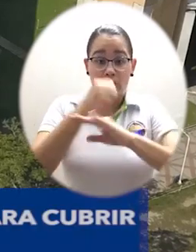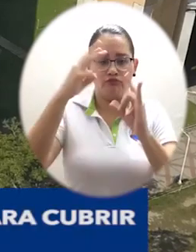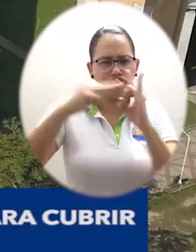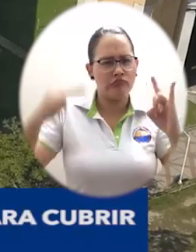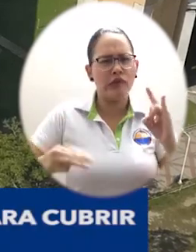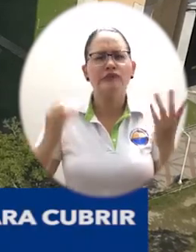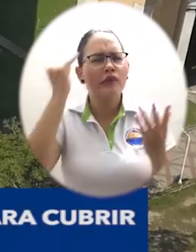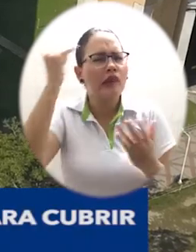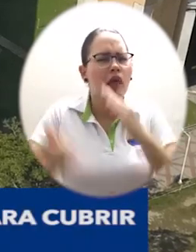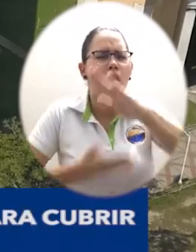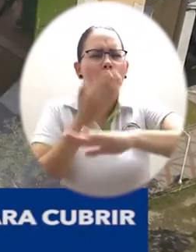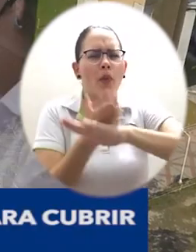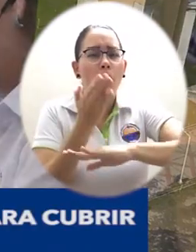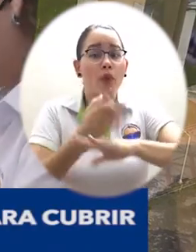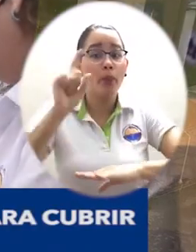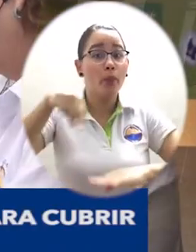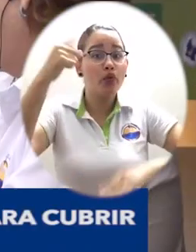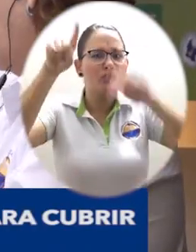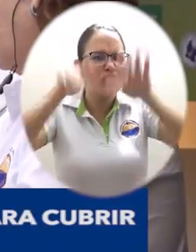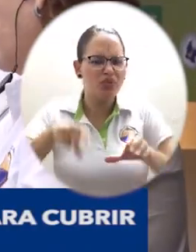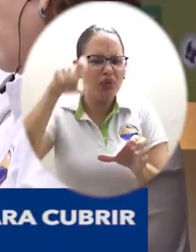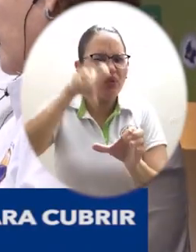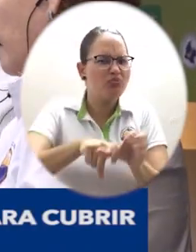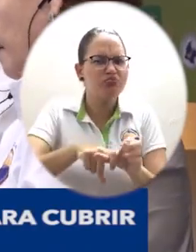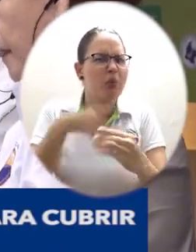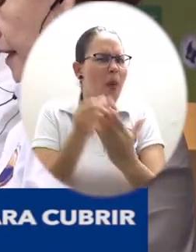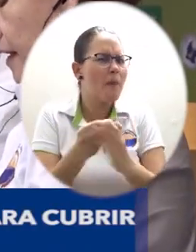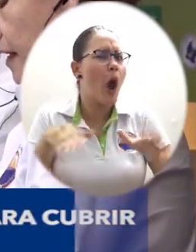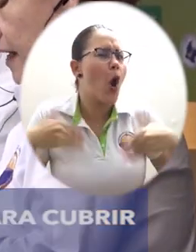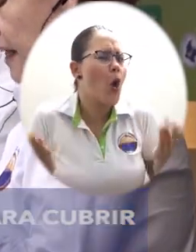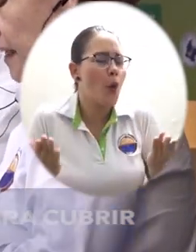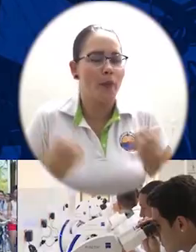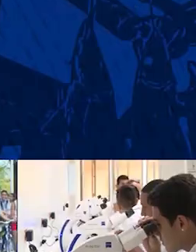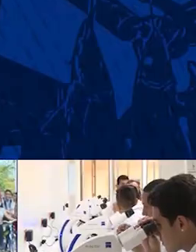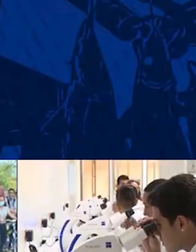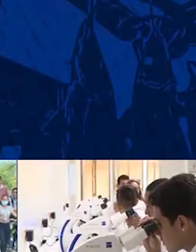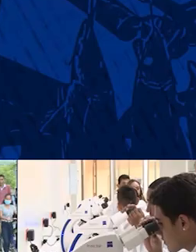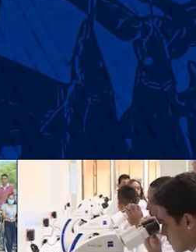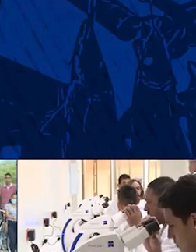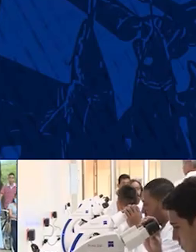Rector Duny Magdalena propone plan para cubrir costos en matrículas de estudiantes.